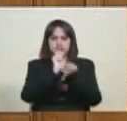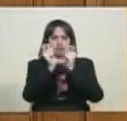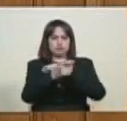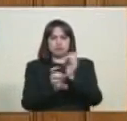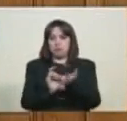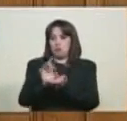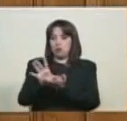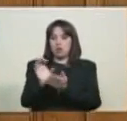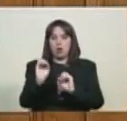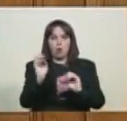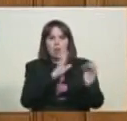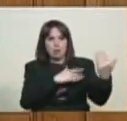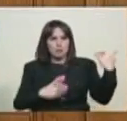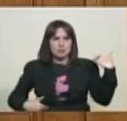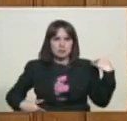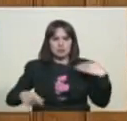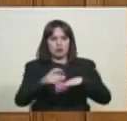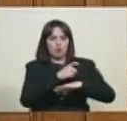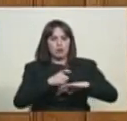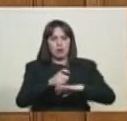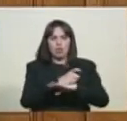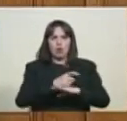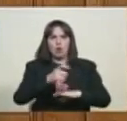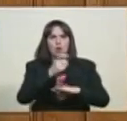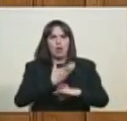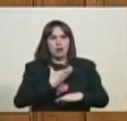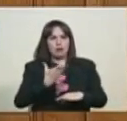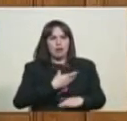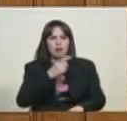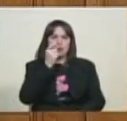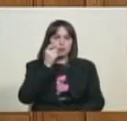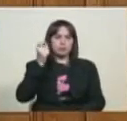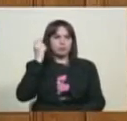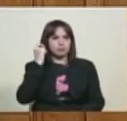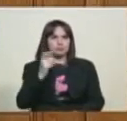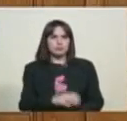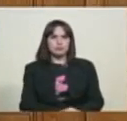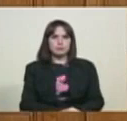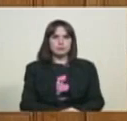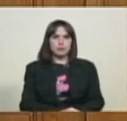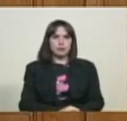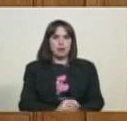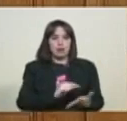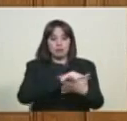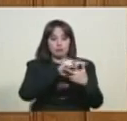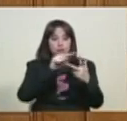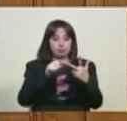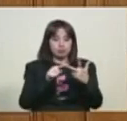llámese presidente de la República, gobernador, gobernadora, alcalde, alcaldesa,